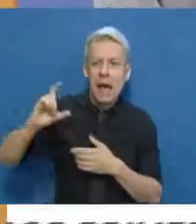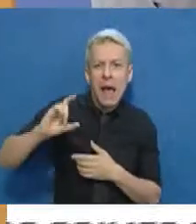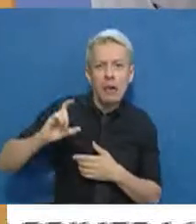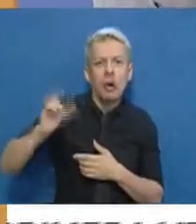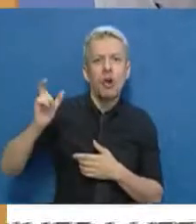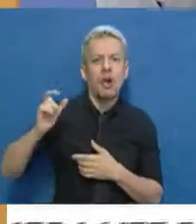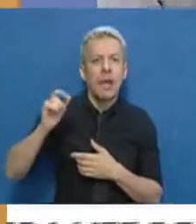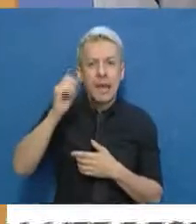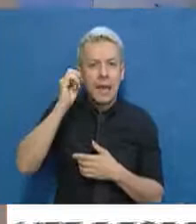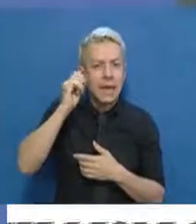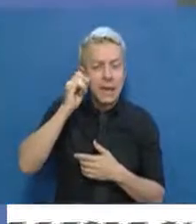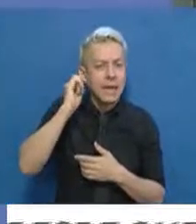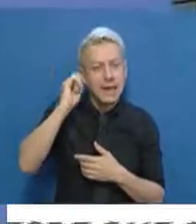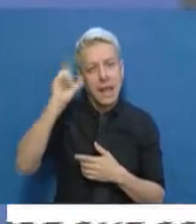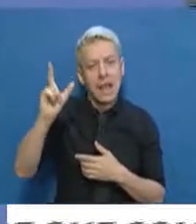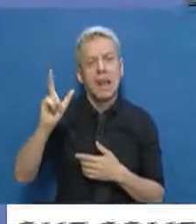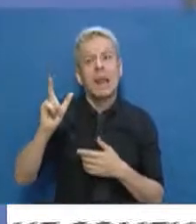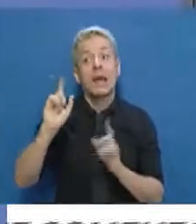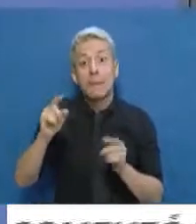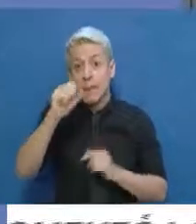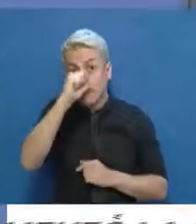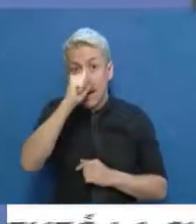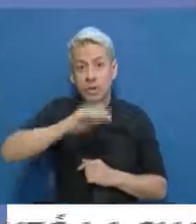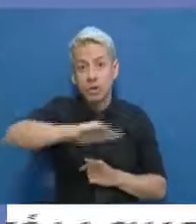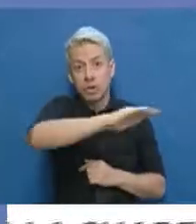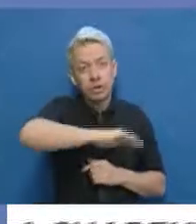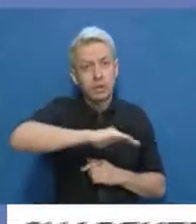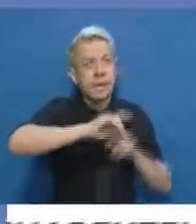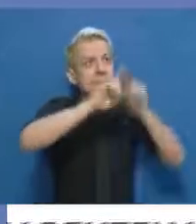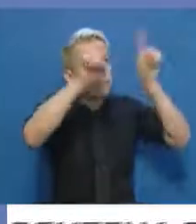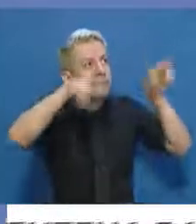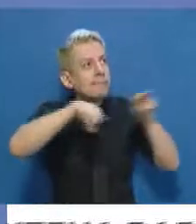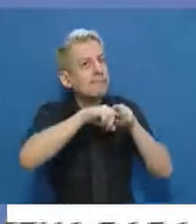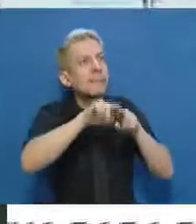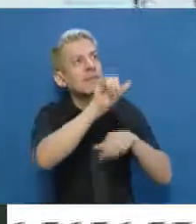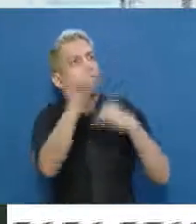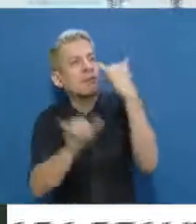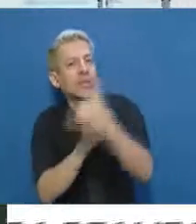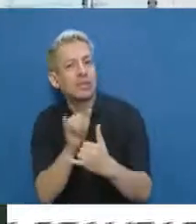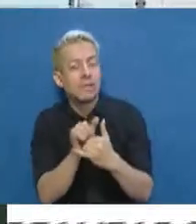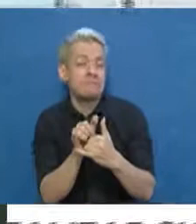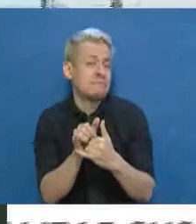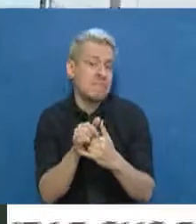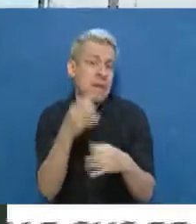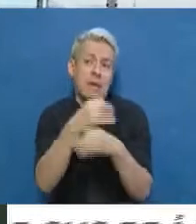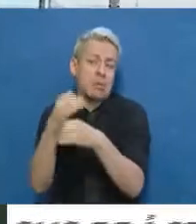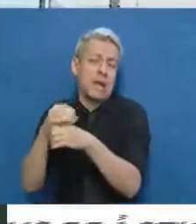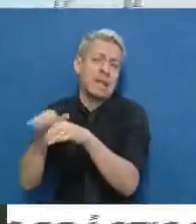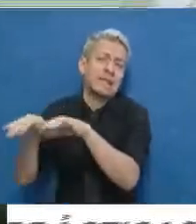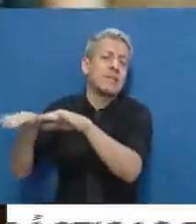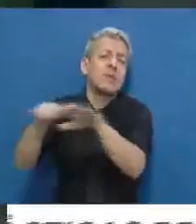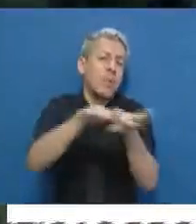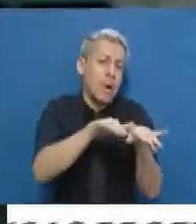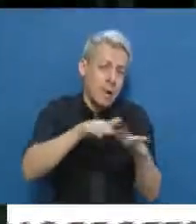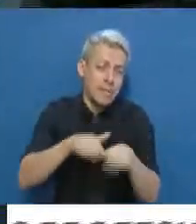se pudo ver también algunas marcas y señaléticas, pero no difiere mucho del resto de las instituciones. Tuvimos la oportunidad de hablar, Dani,